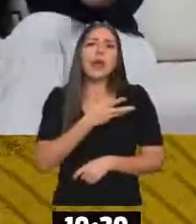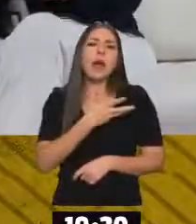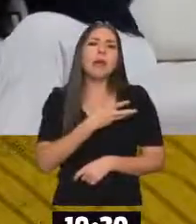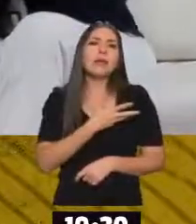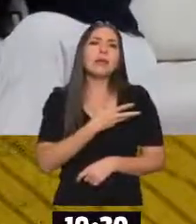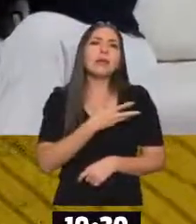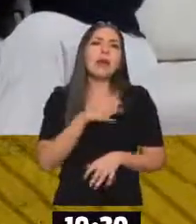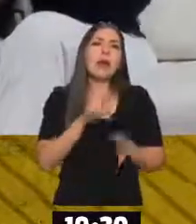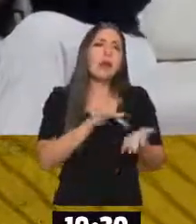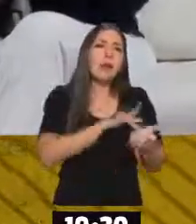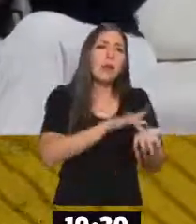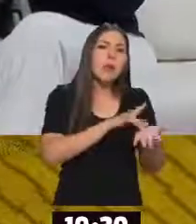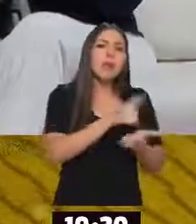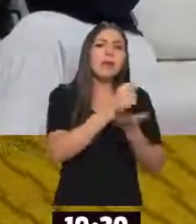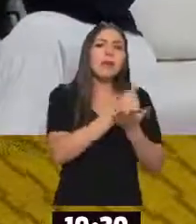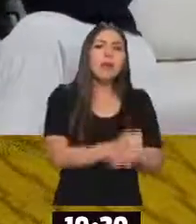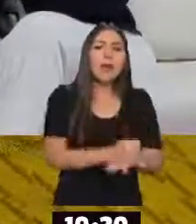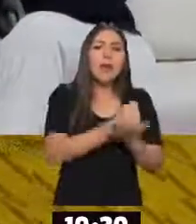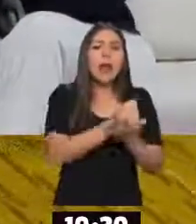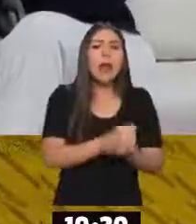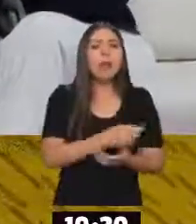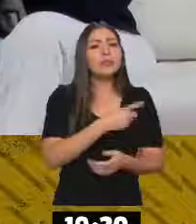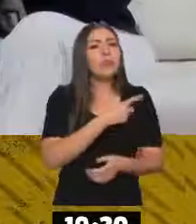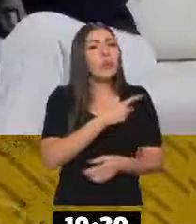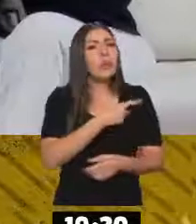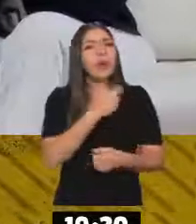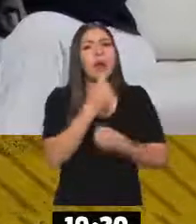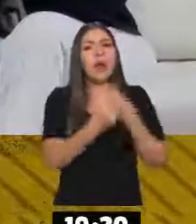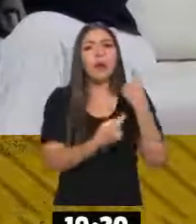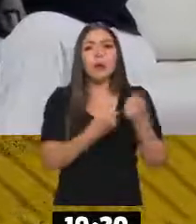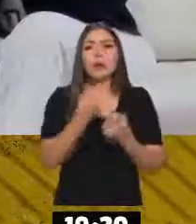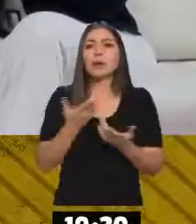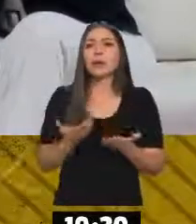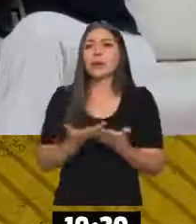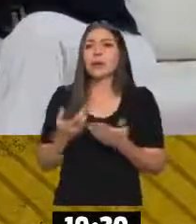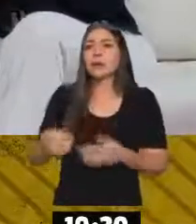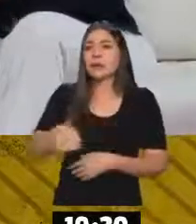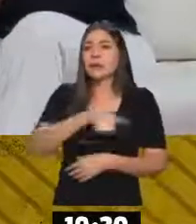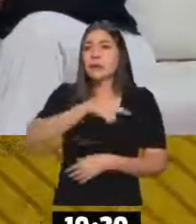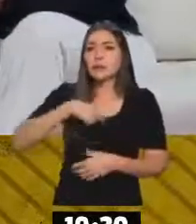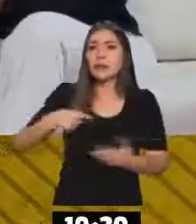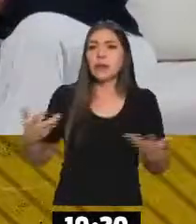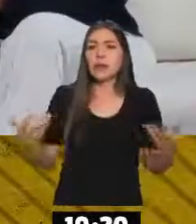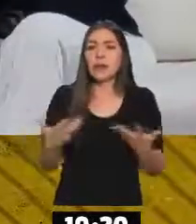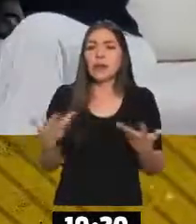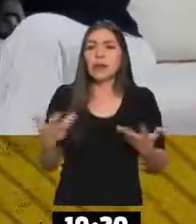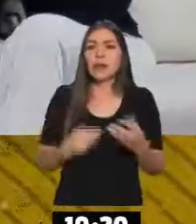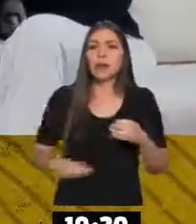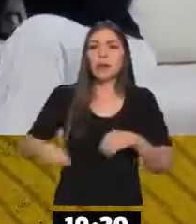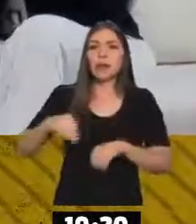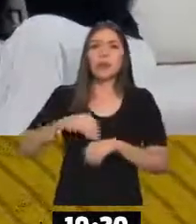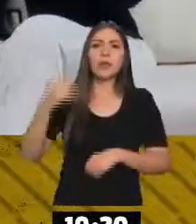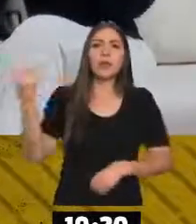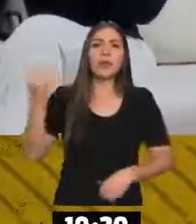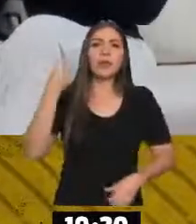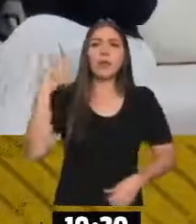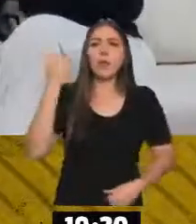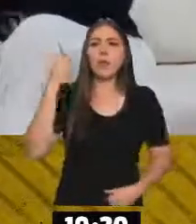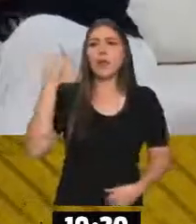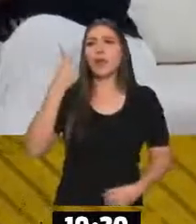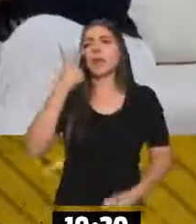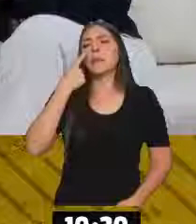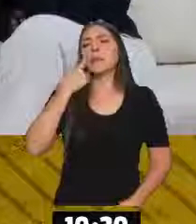un buen acompañamiento. Y con esto, ¿qué hicimos? O sea, creamos foros donde